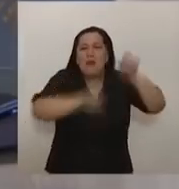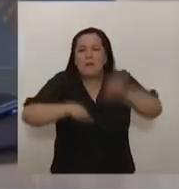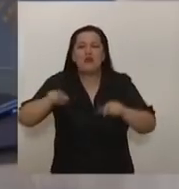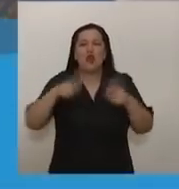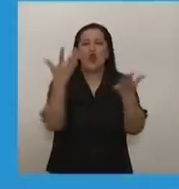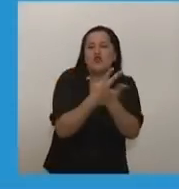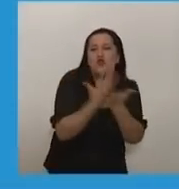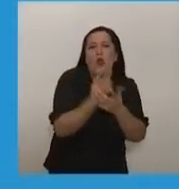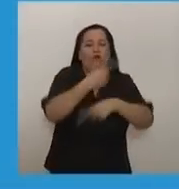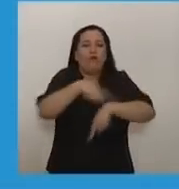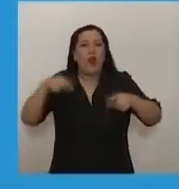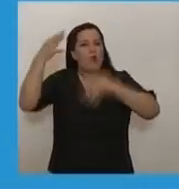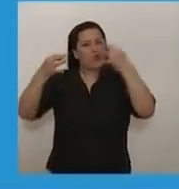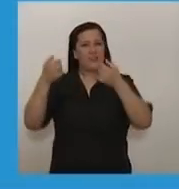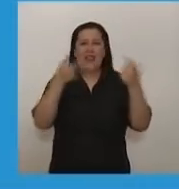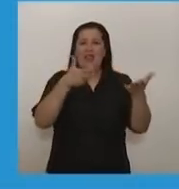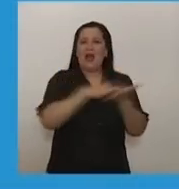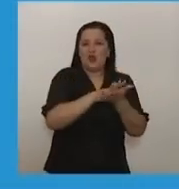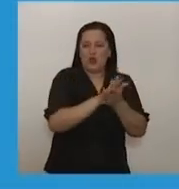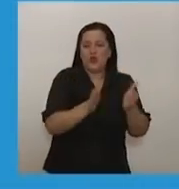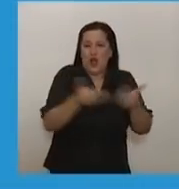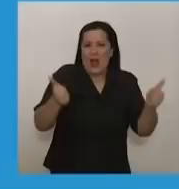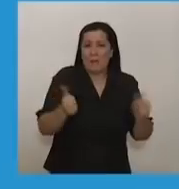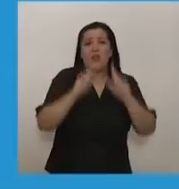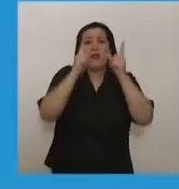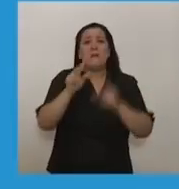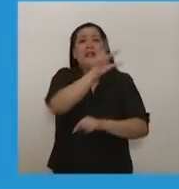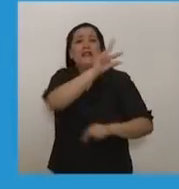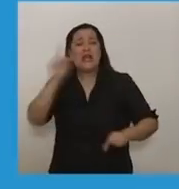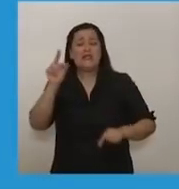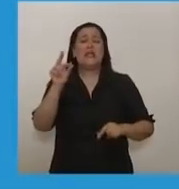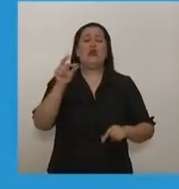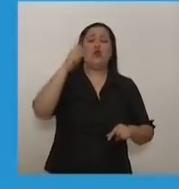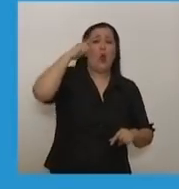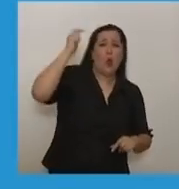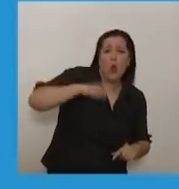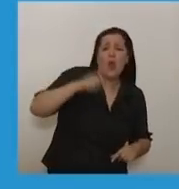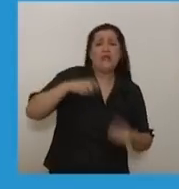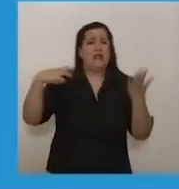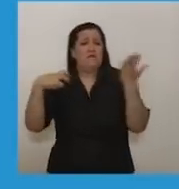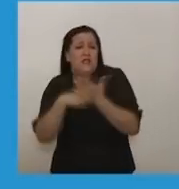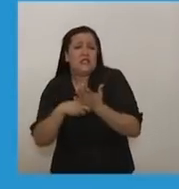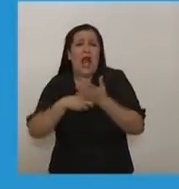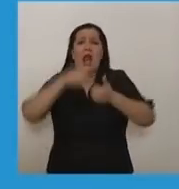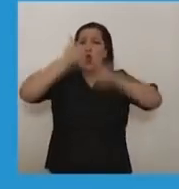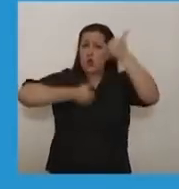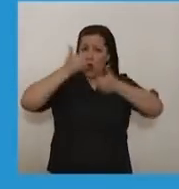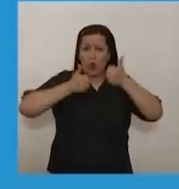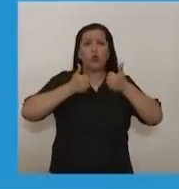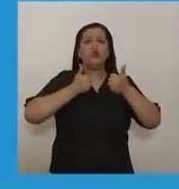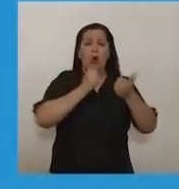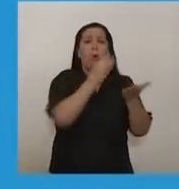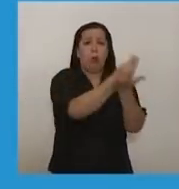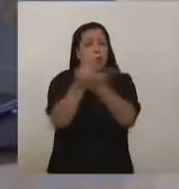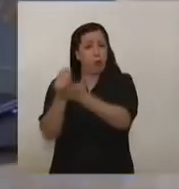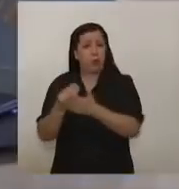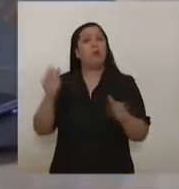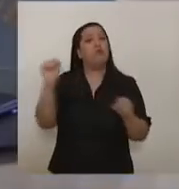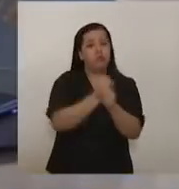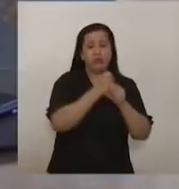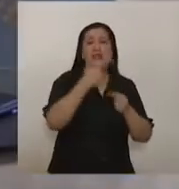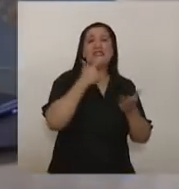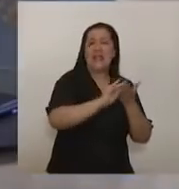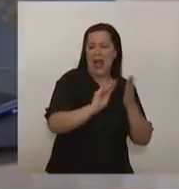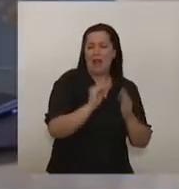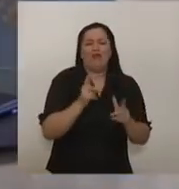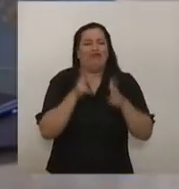del delito. Dejamos también más de 300 jueces y fiscales designados por concurso y aprobados por el Senado. Les doy